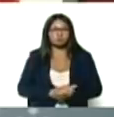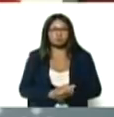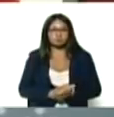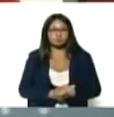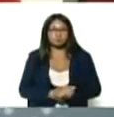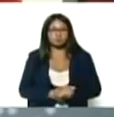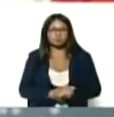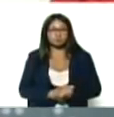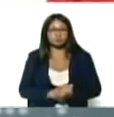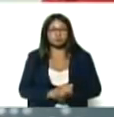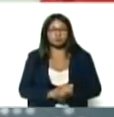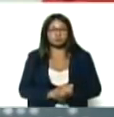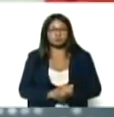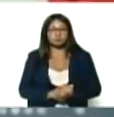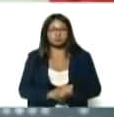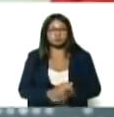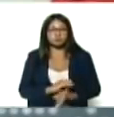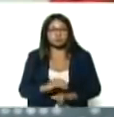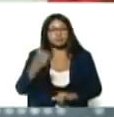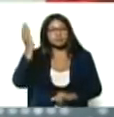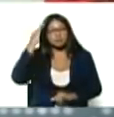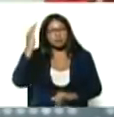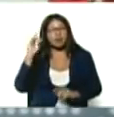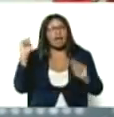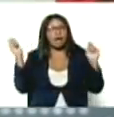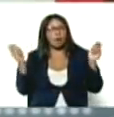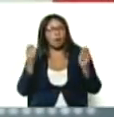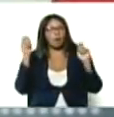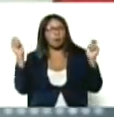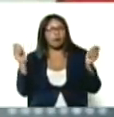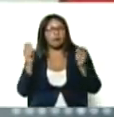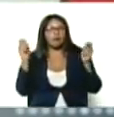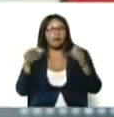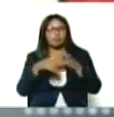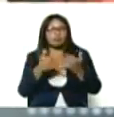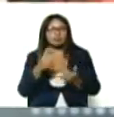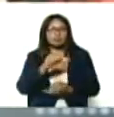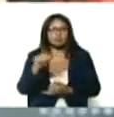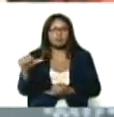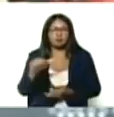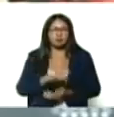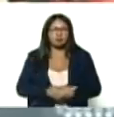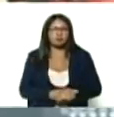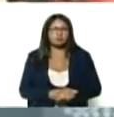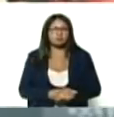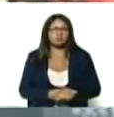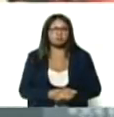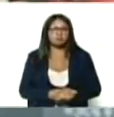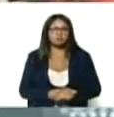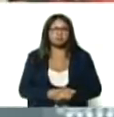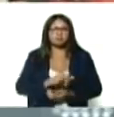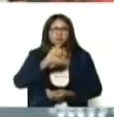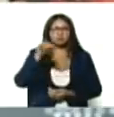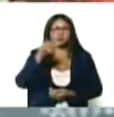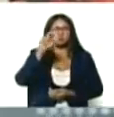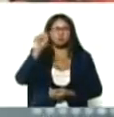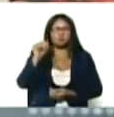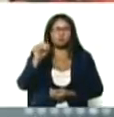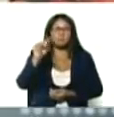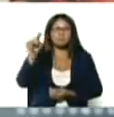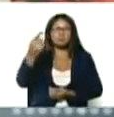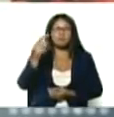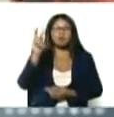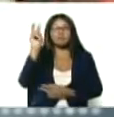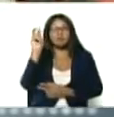Ya se establecerá esa jornada en esa semana de junio, viernes, el primer